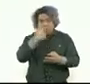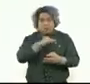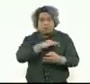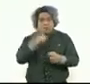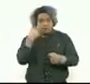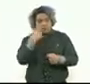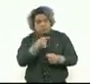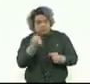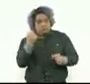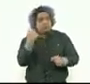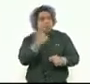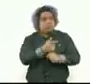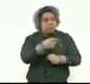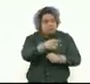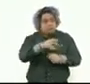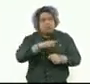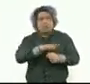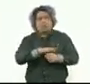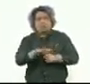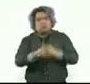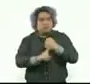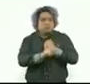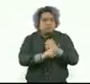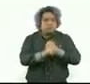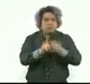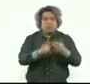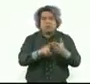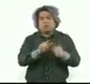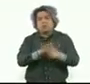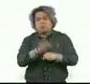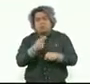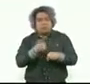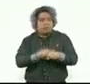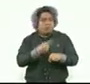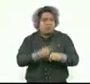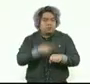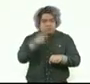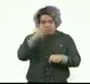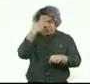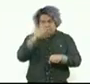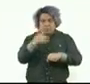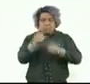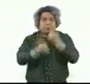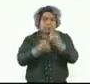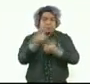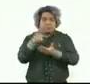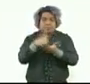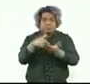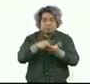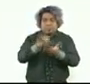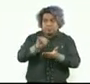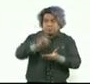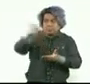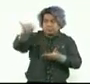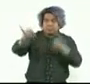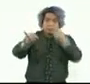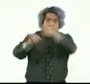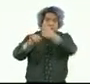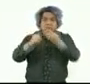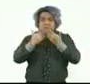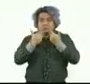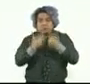estas personas donde no existen centros de salud. Las características de las unidades